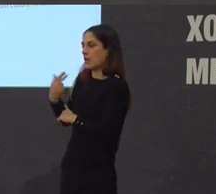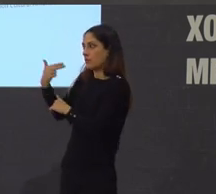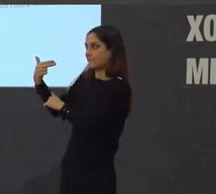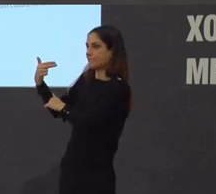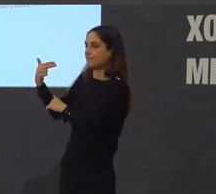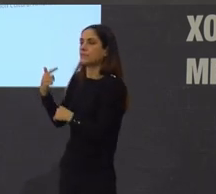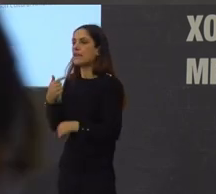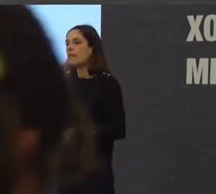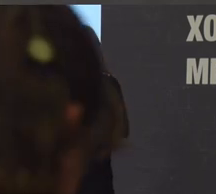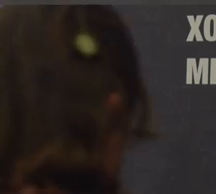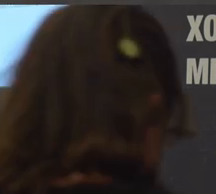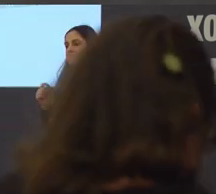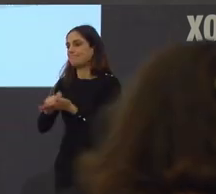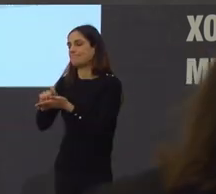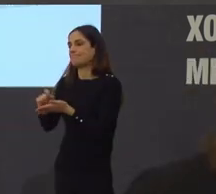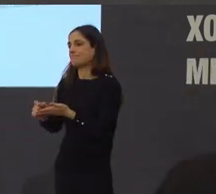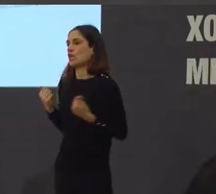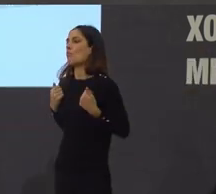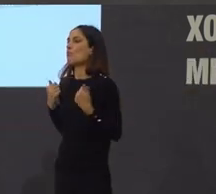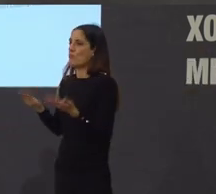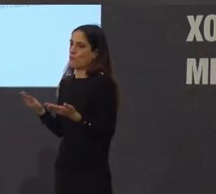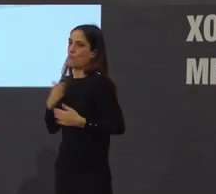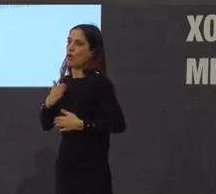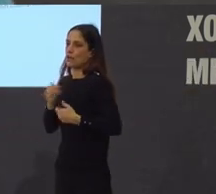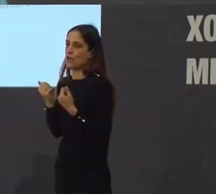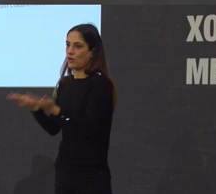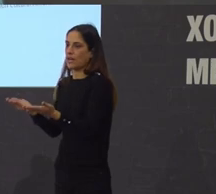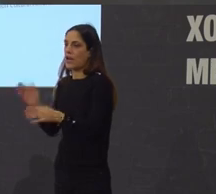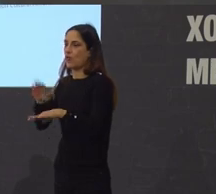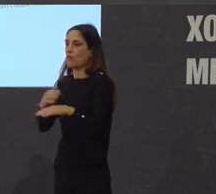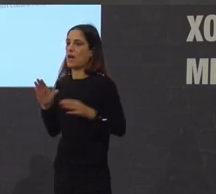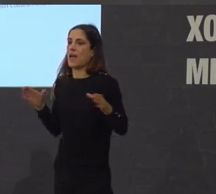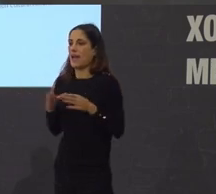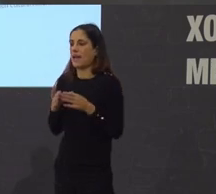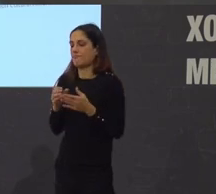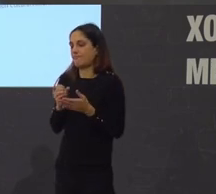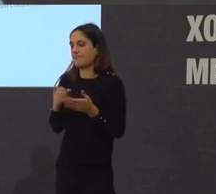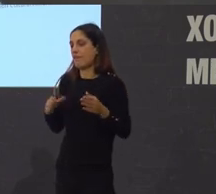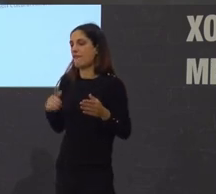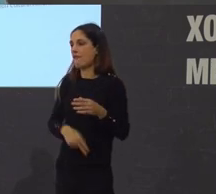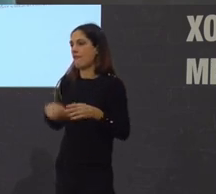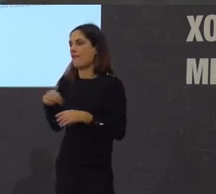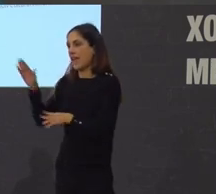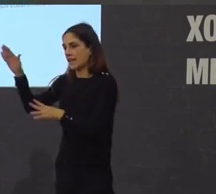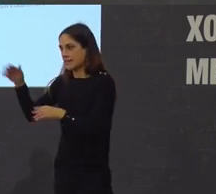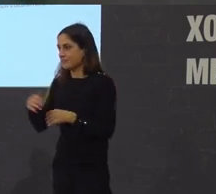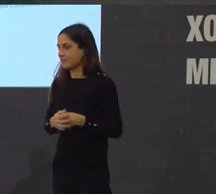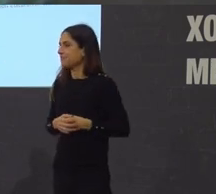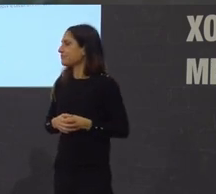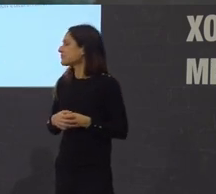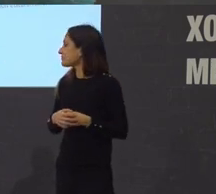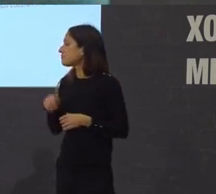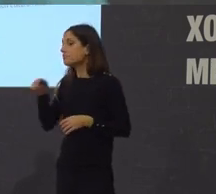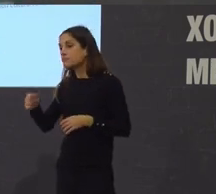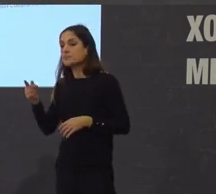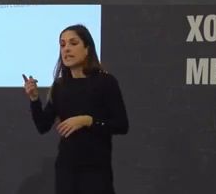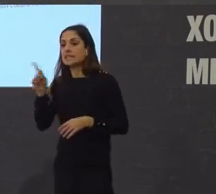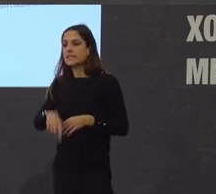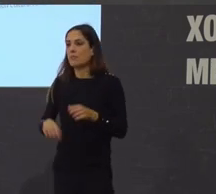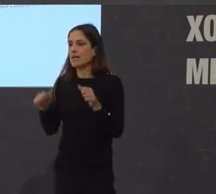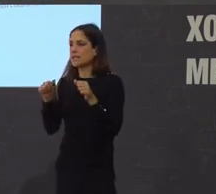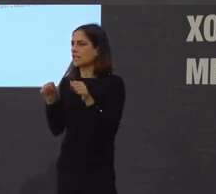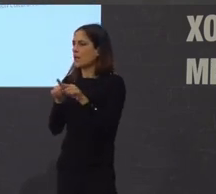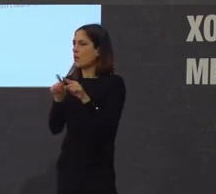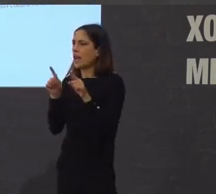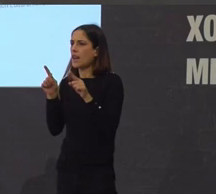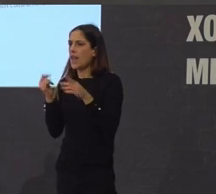falange o cuba no participa en requisas irregulares debilidad especial por cualquier coches qué tipo se usaba